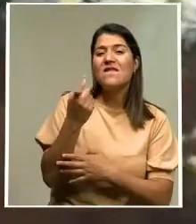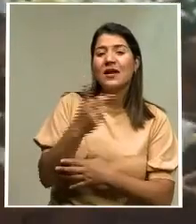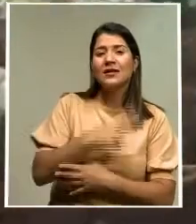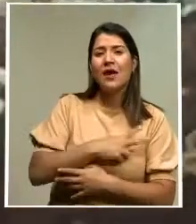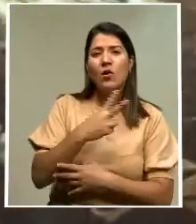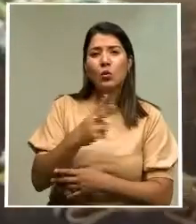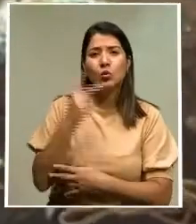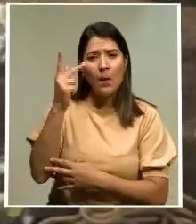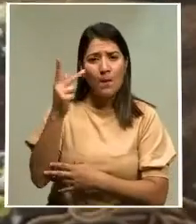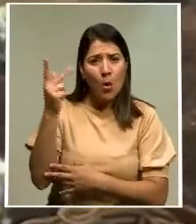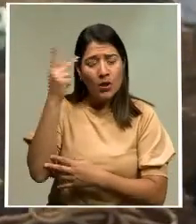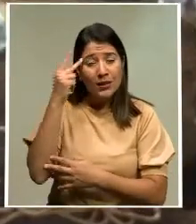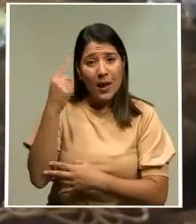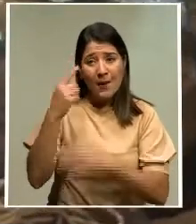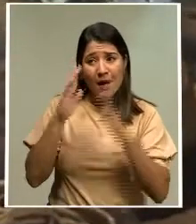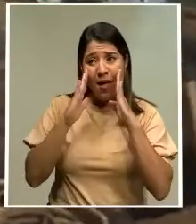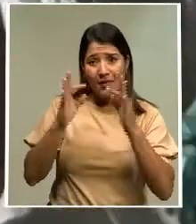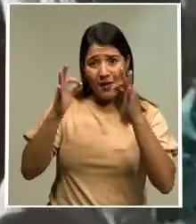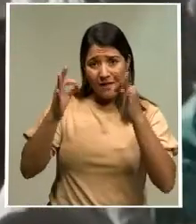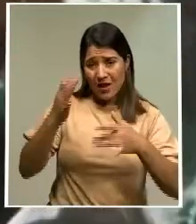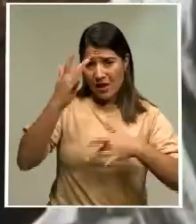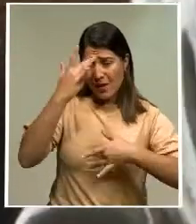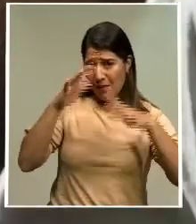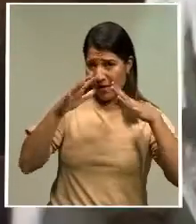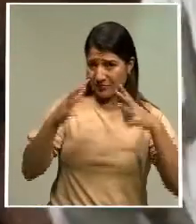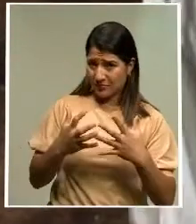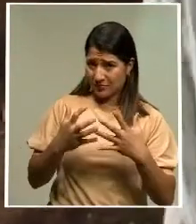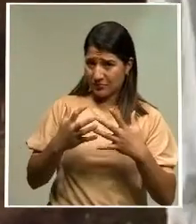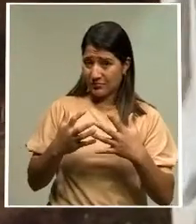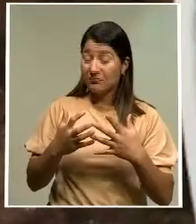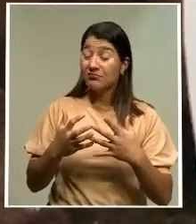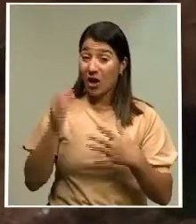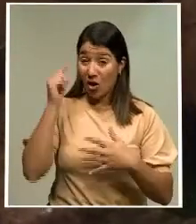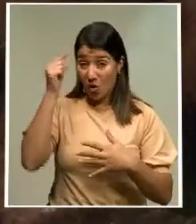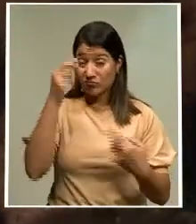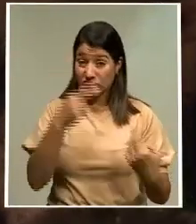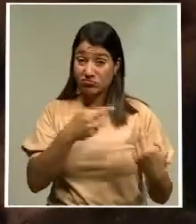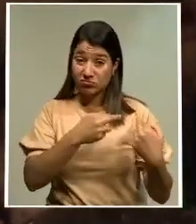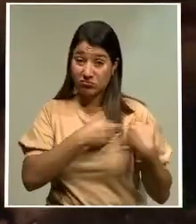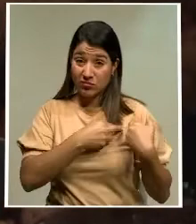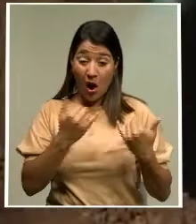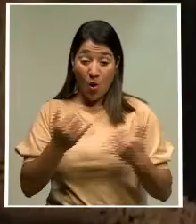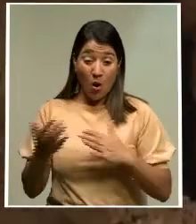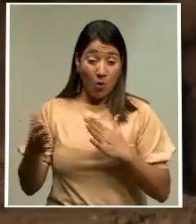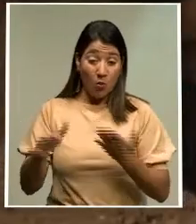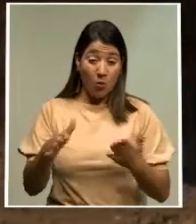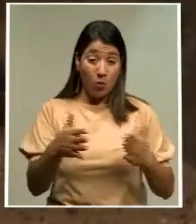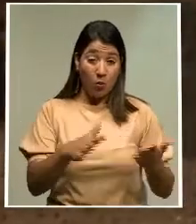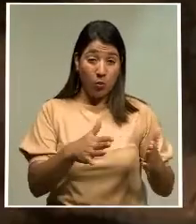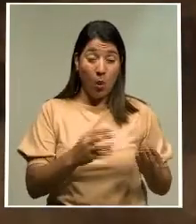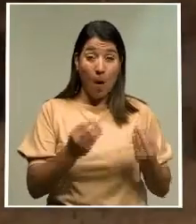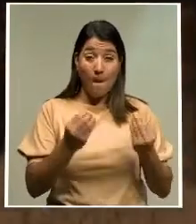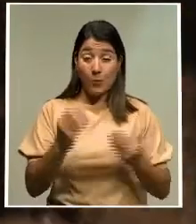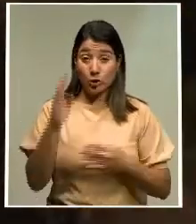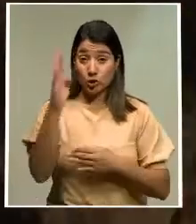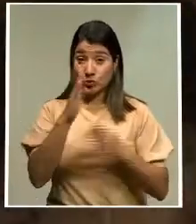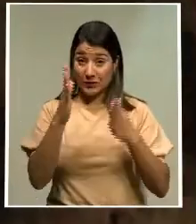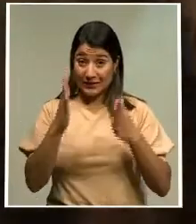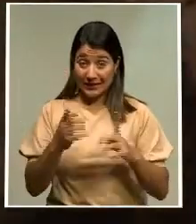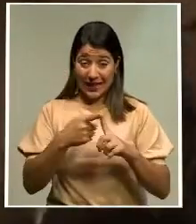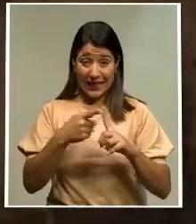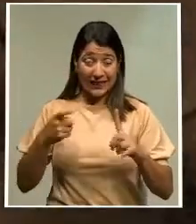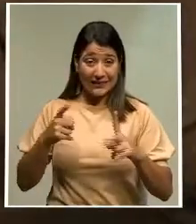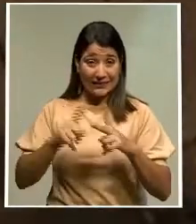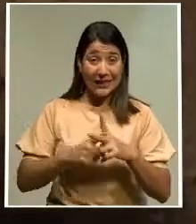actuar adecuadamente ante esta pandemia es responsable de la muerte de miles de brasileños. Desde el inicio de la pandemia,